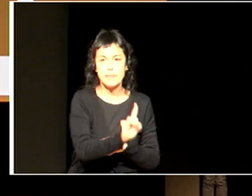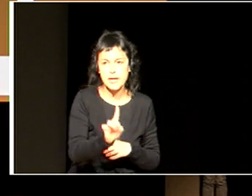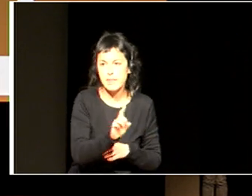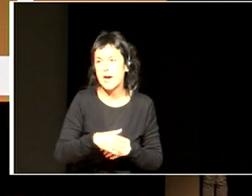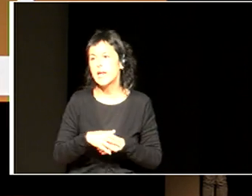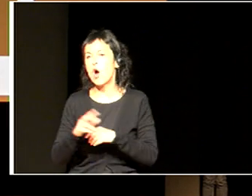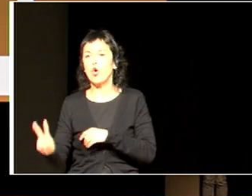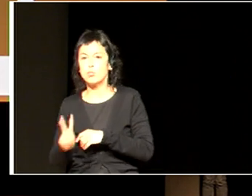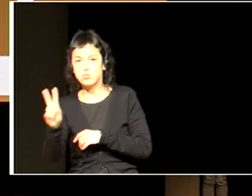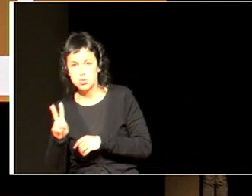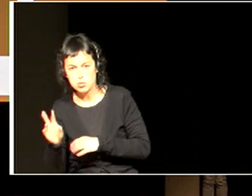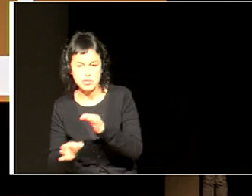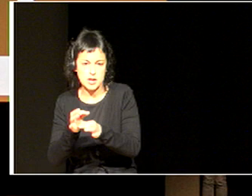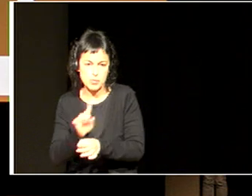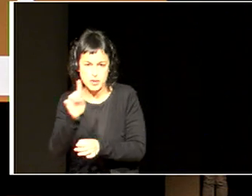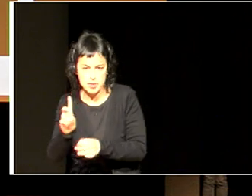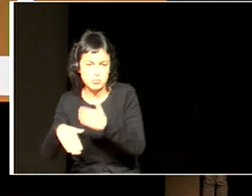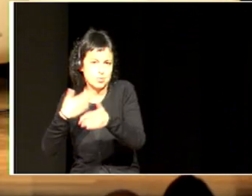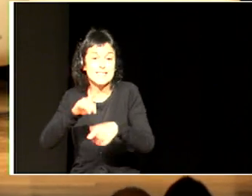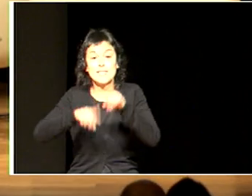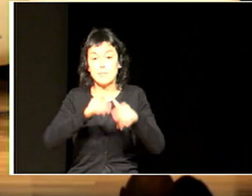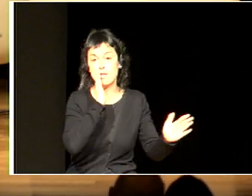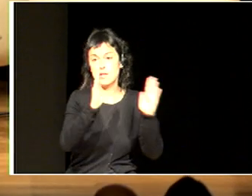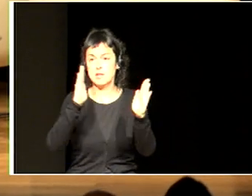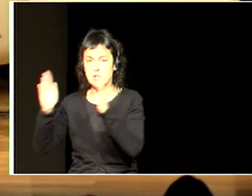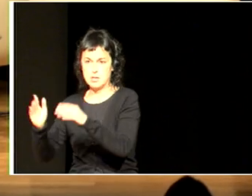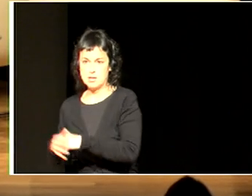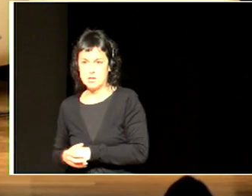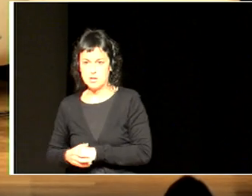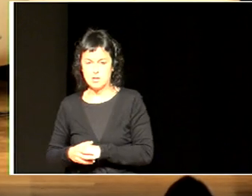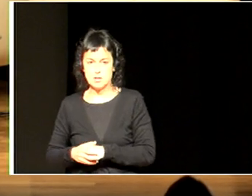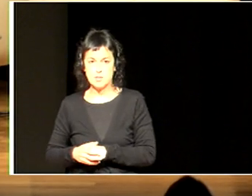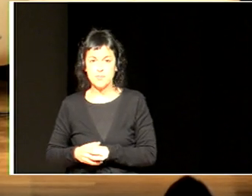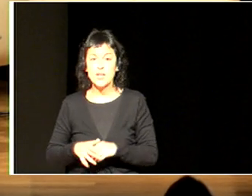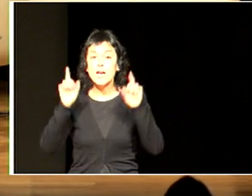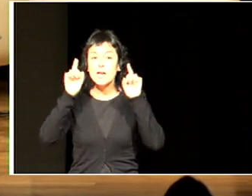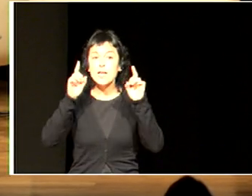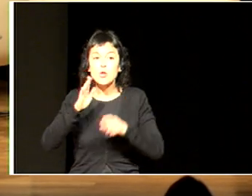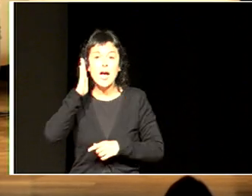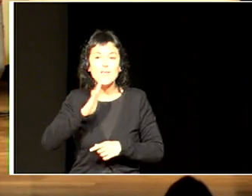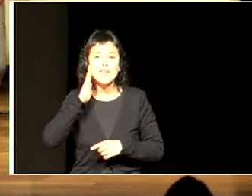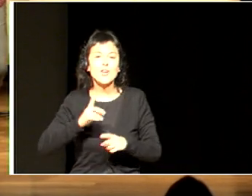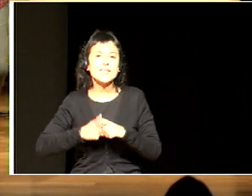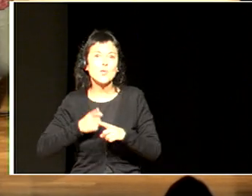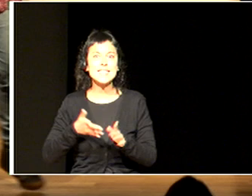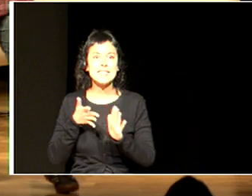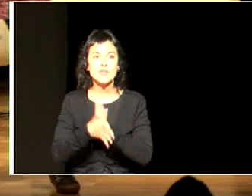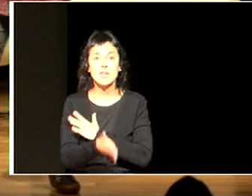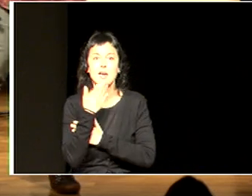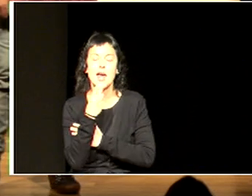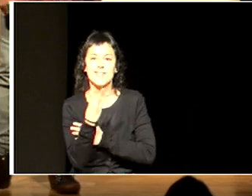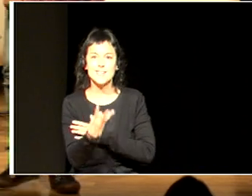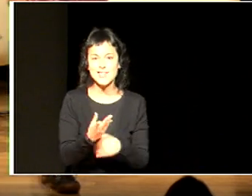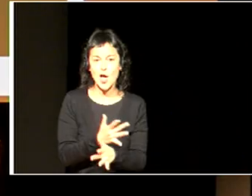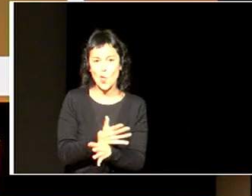que el segundo ciclo de secundaria etcétera no es verdad que la educación afectivo-sexual vaya a hacer juegos eróticos a los 3 años